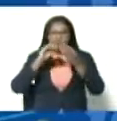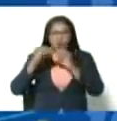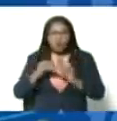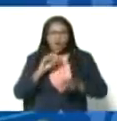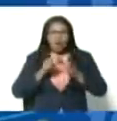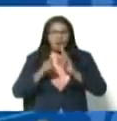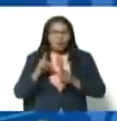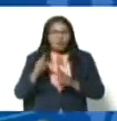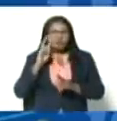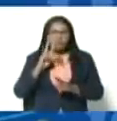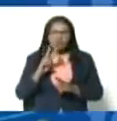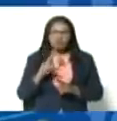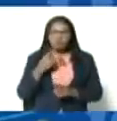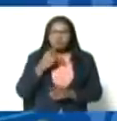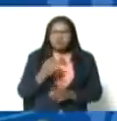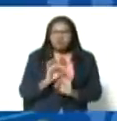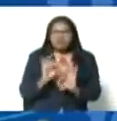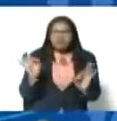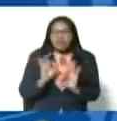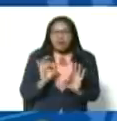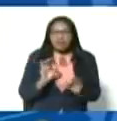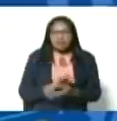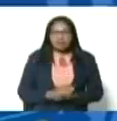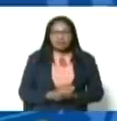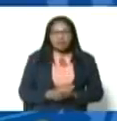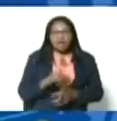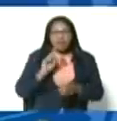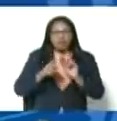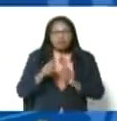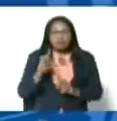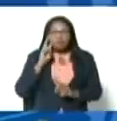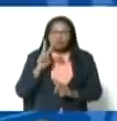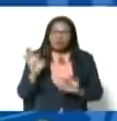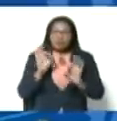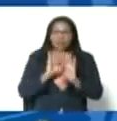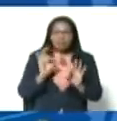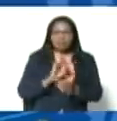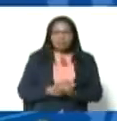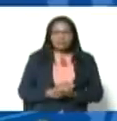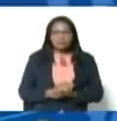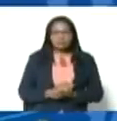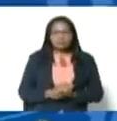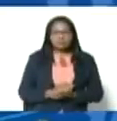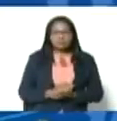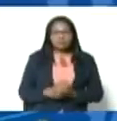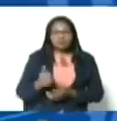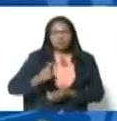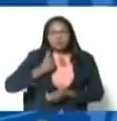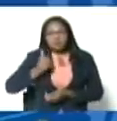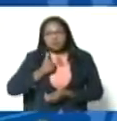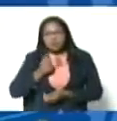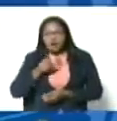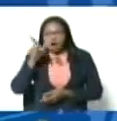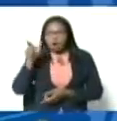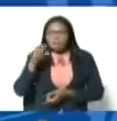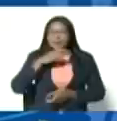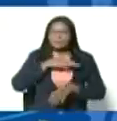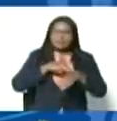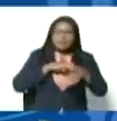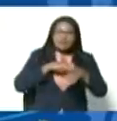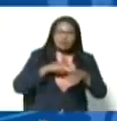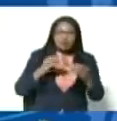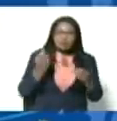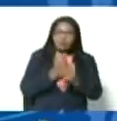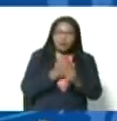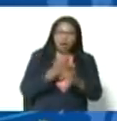Algunos escucharon y no hicieron nada, algunos ni escucharon. Afortunadamente, Hipólito y la clase